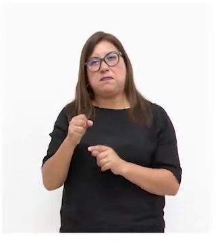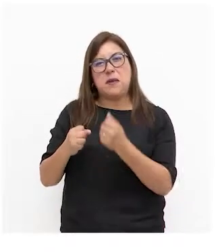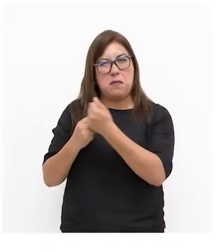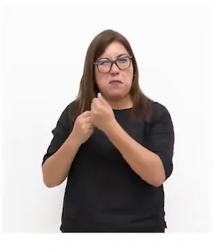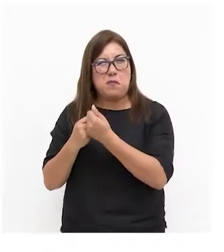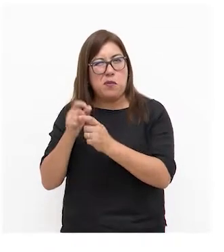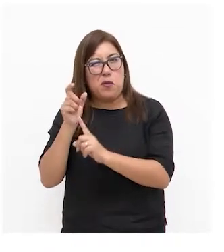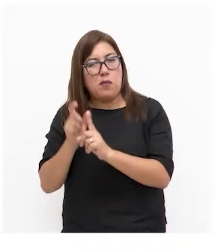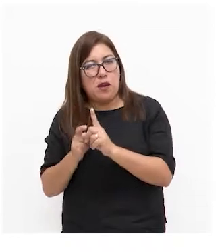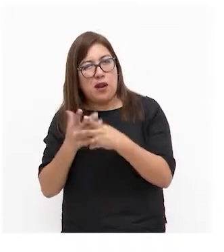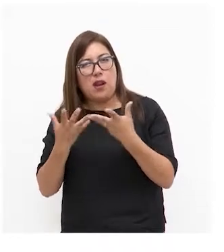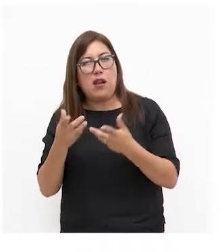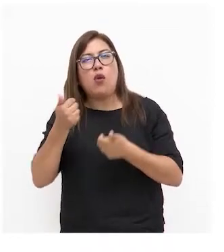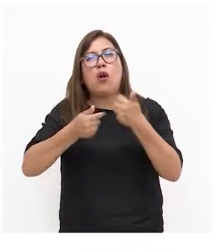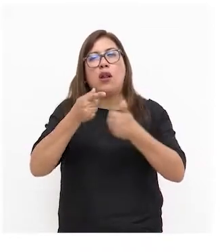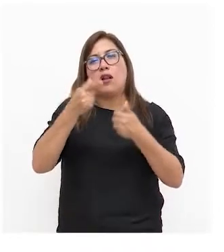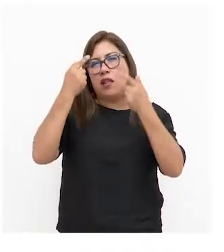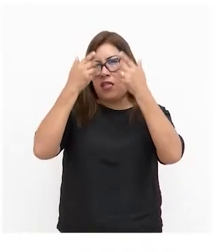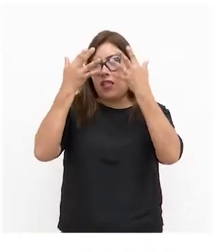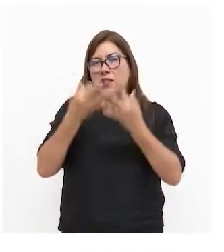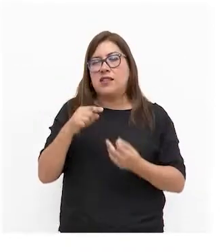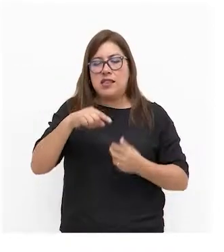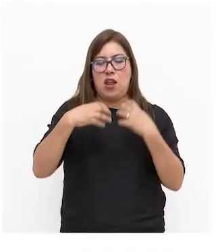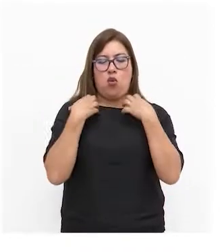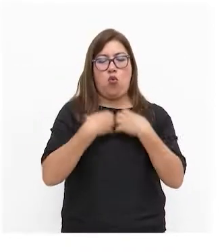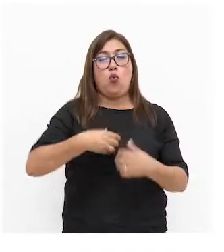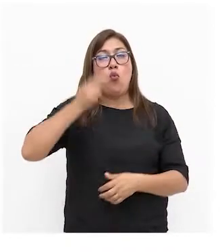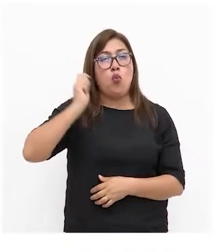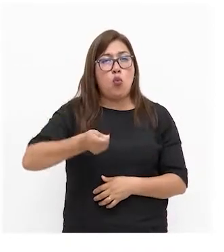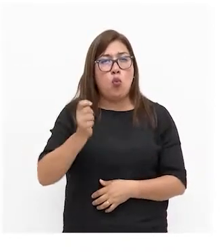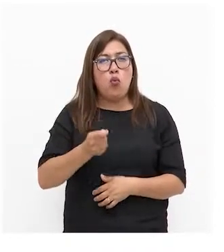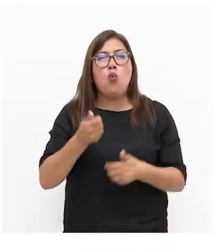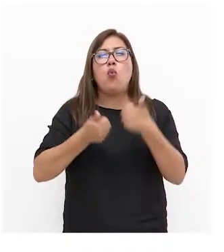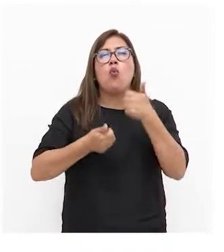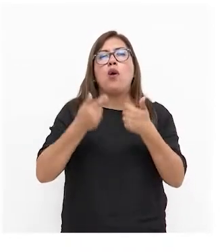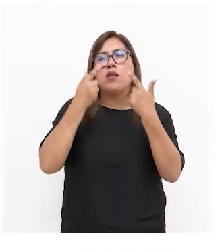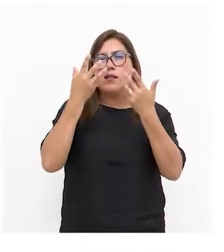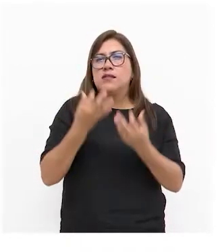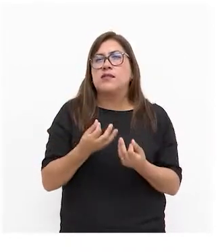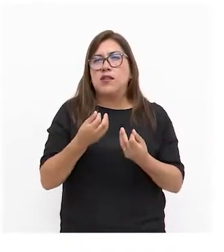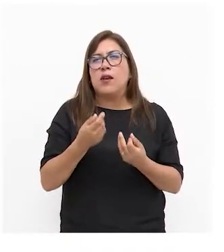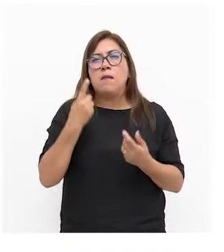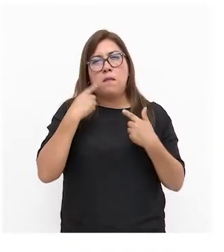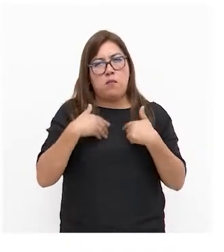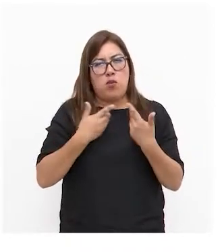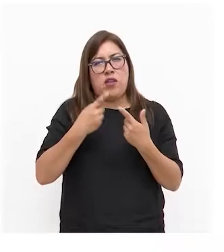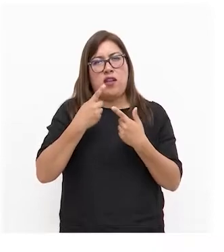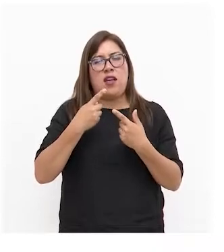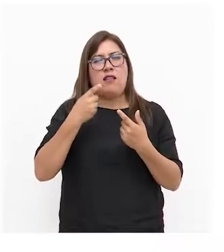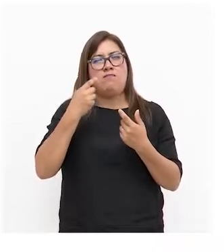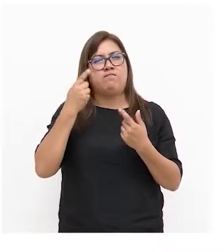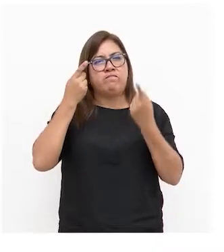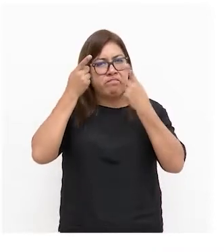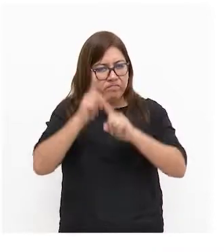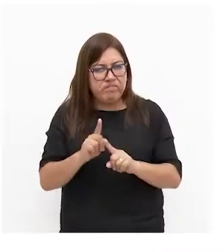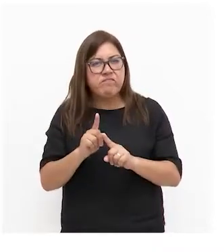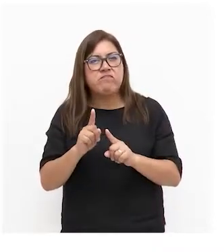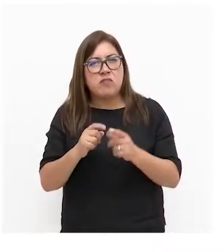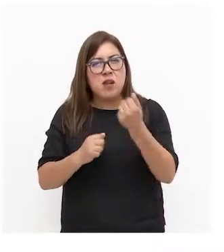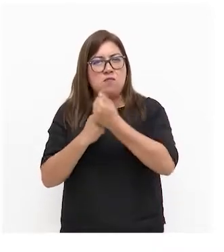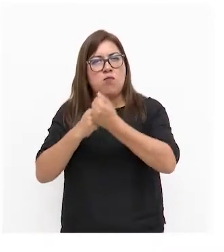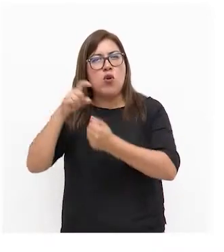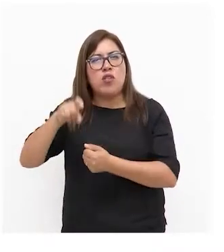¿Qué consideraciones debe tomar en cuenta el juez para determinar los apoyos necesarios para personas